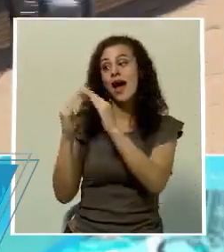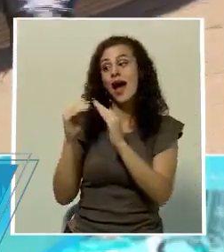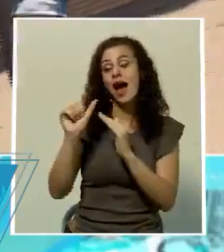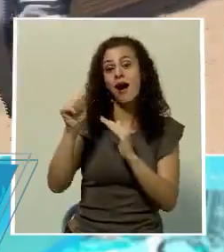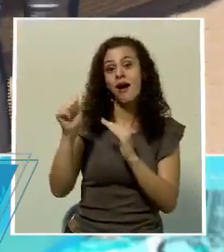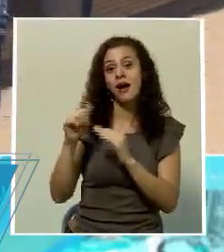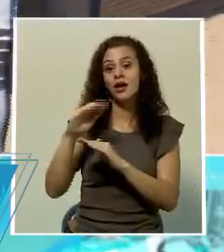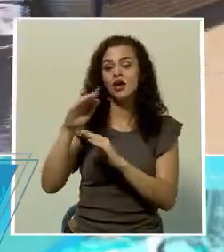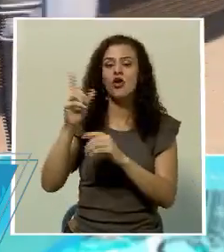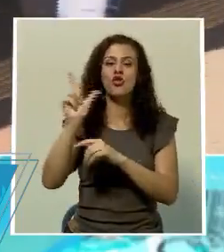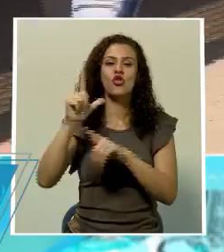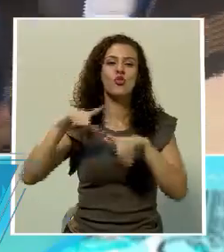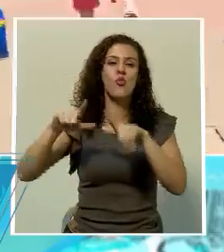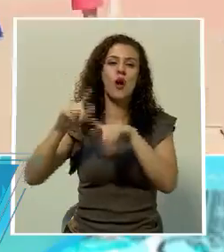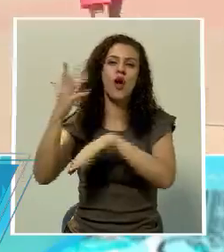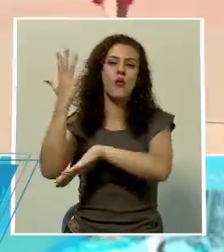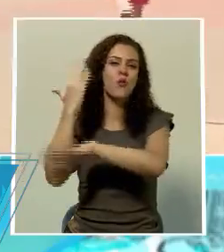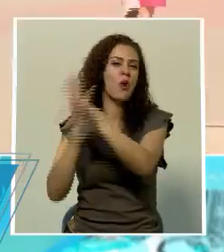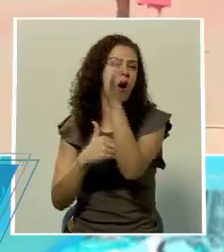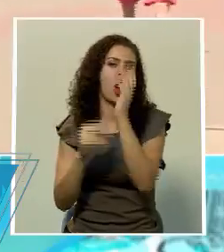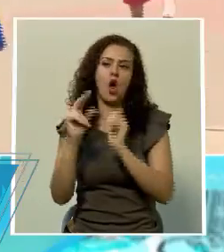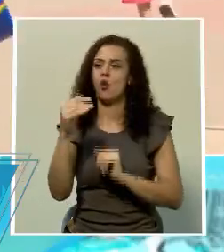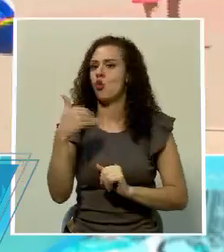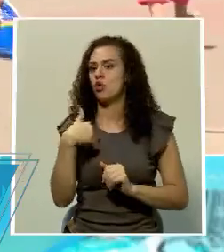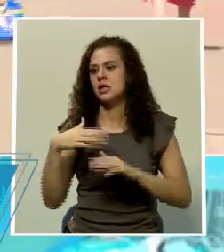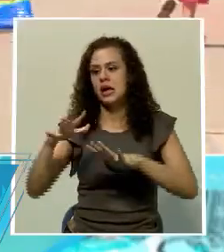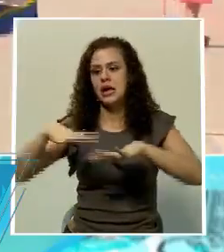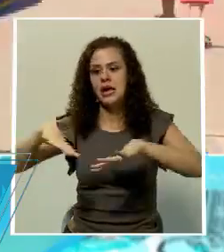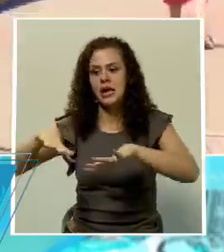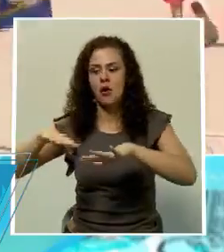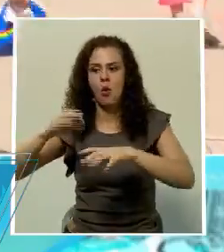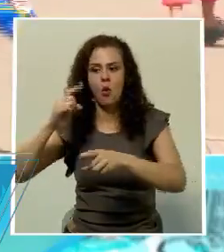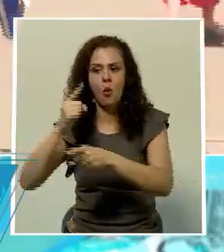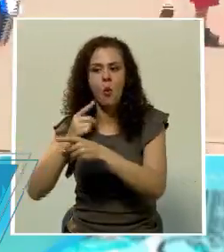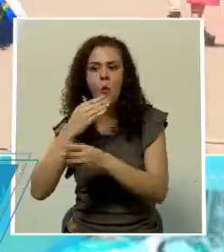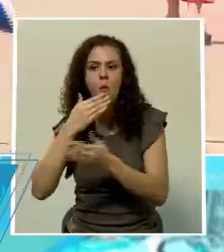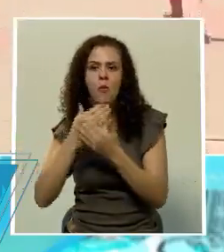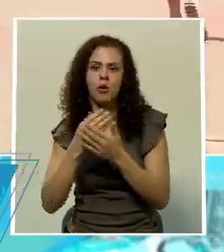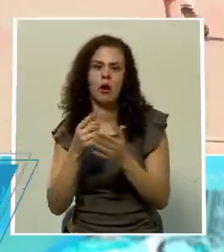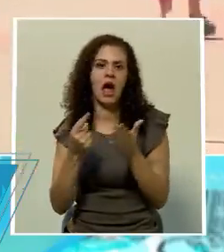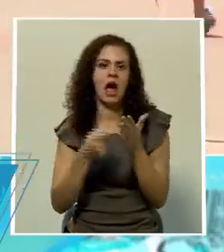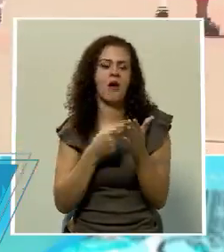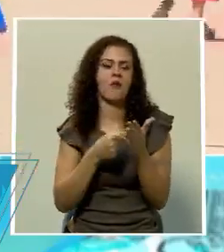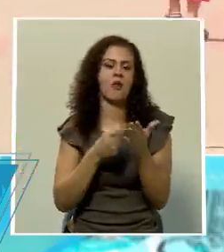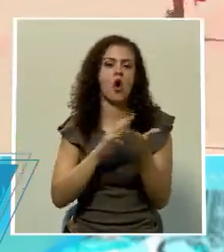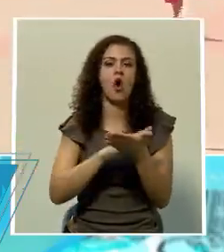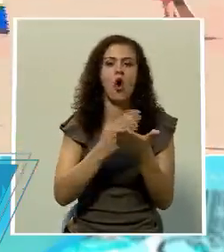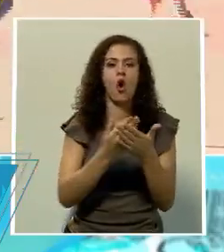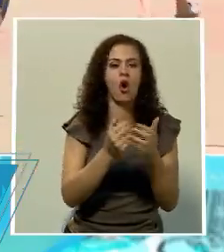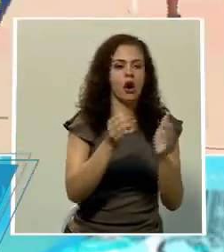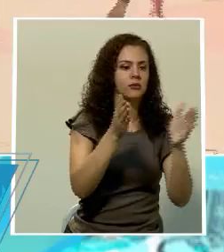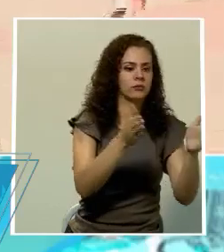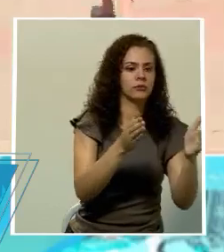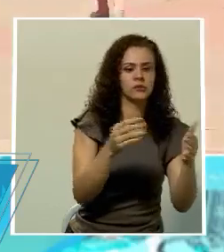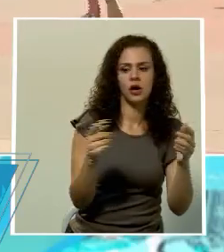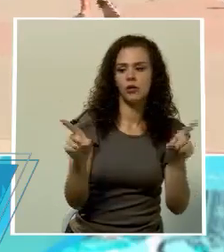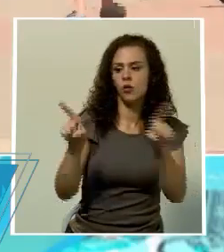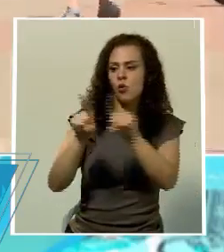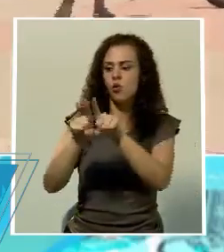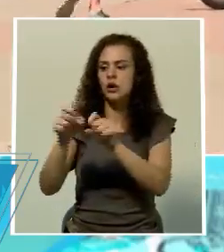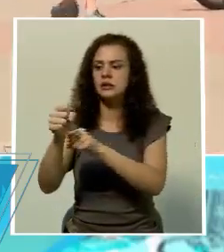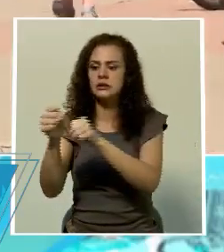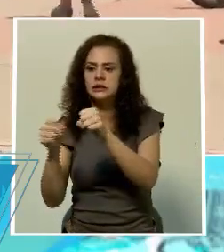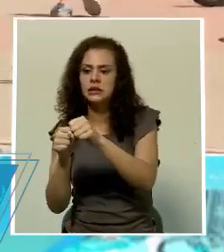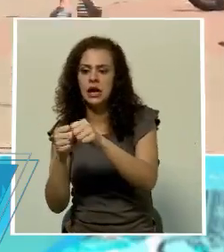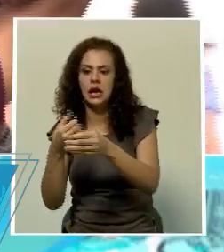hogares, sobre todo en zonas rurales, que no cuentan ni siquiera con un espacio adecuado. Muchas veces la cocina es junto con la sala, junto con